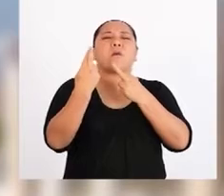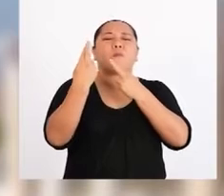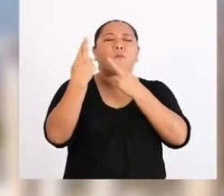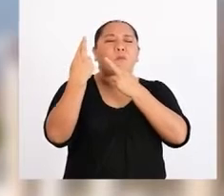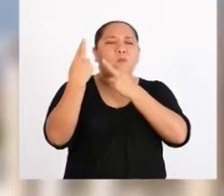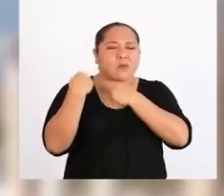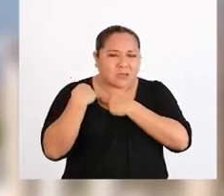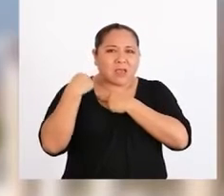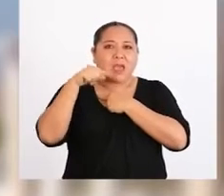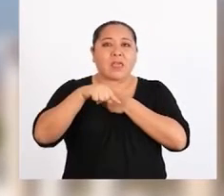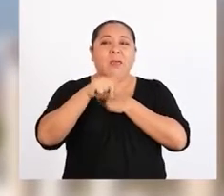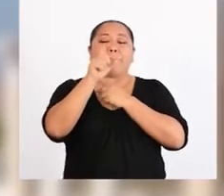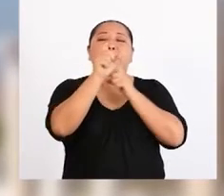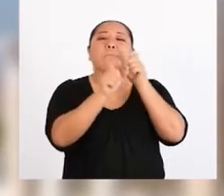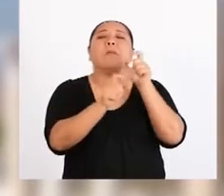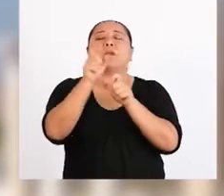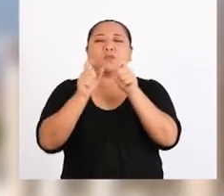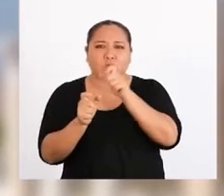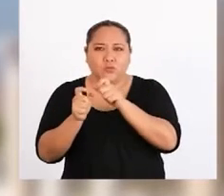de ciudadanos.